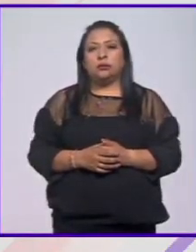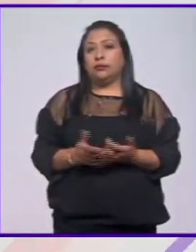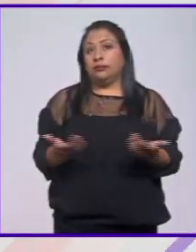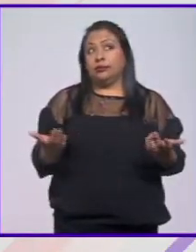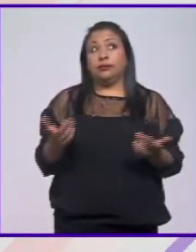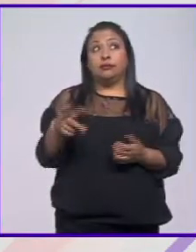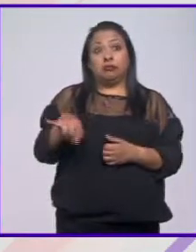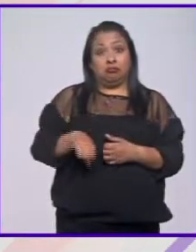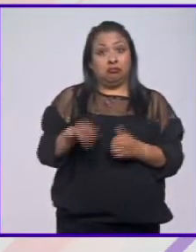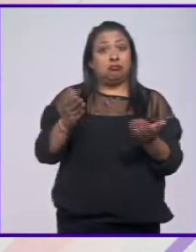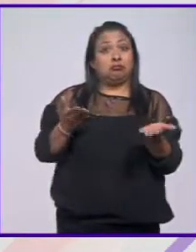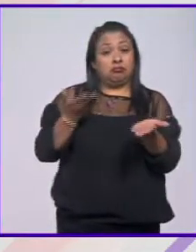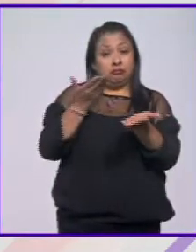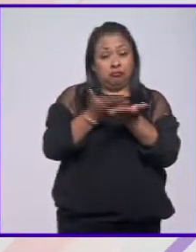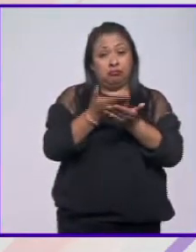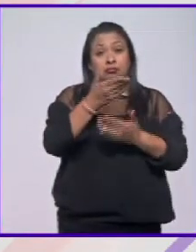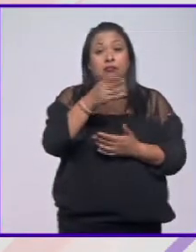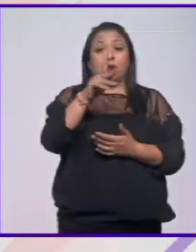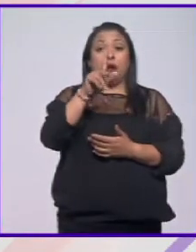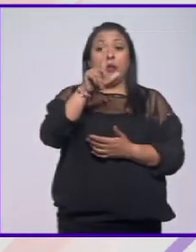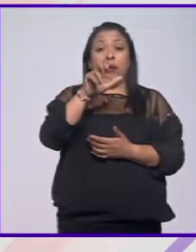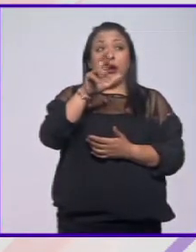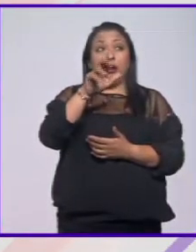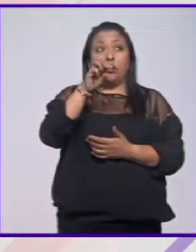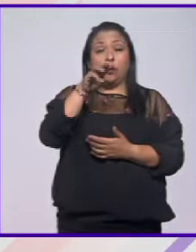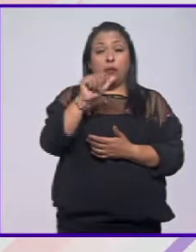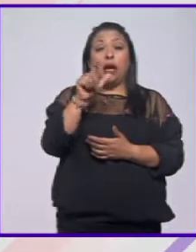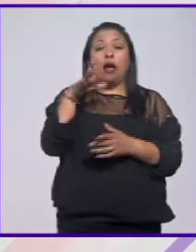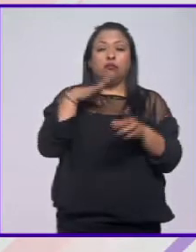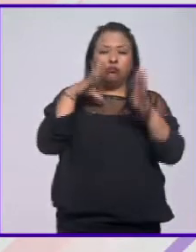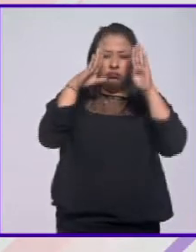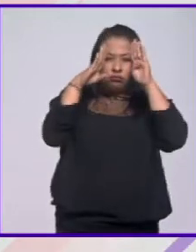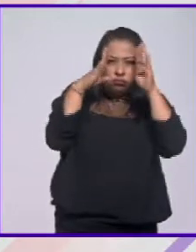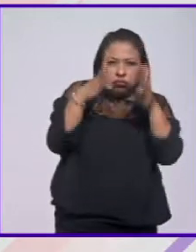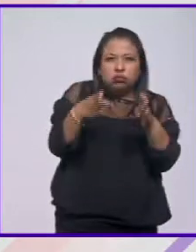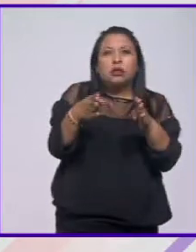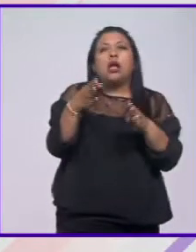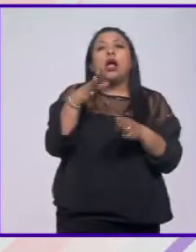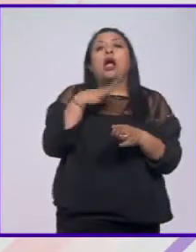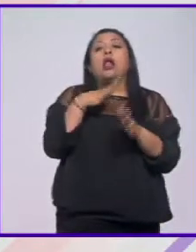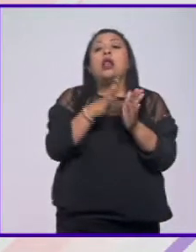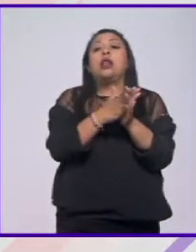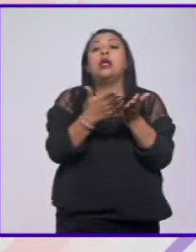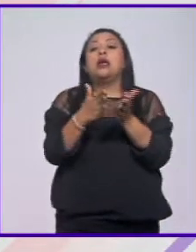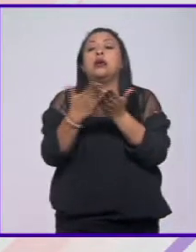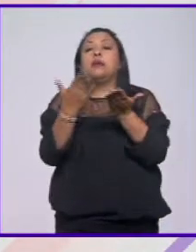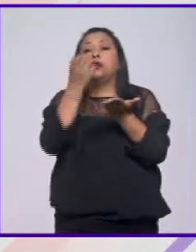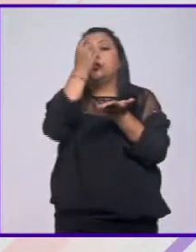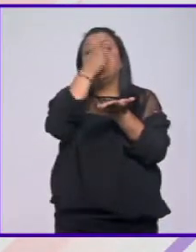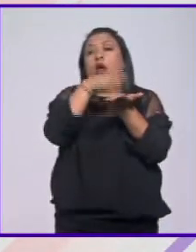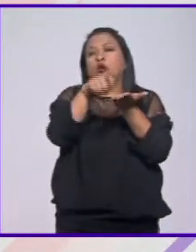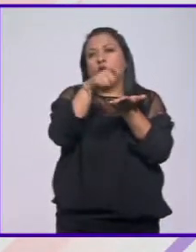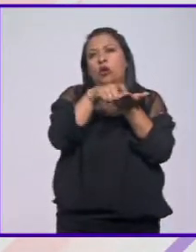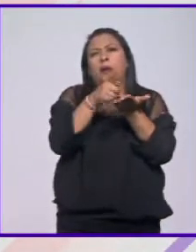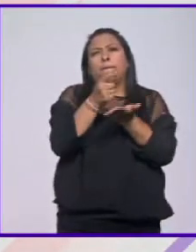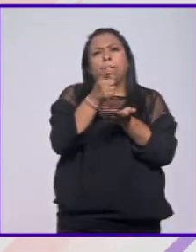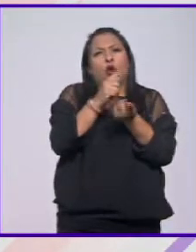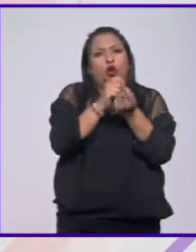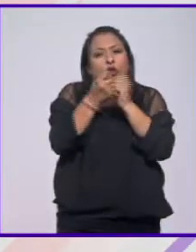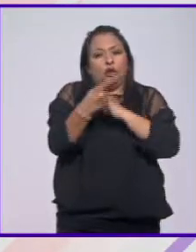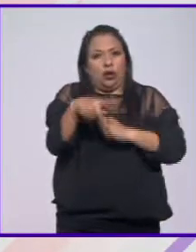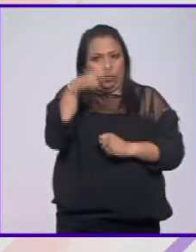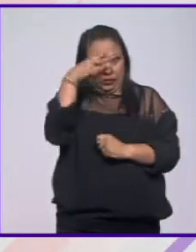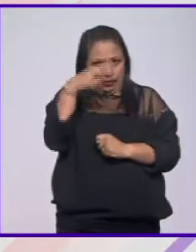Bueno, interesante la propuesta de Pleroma, porque se centra específicamente en libros de estos autores poco traducidos en